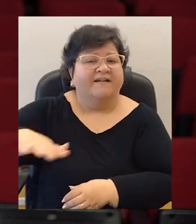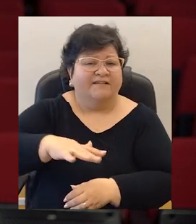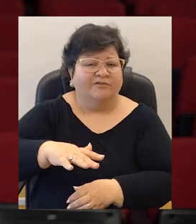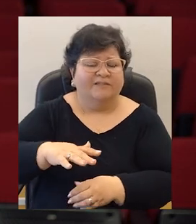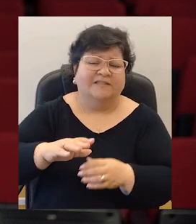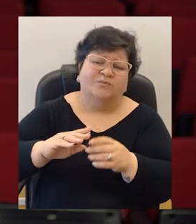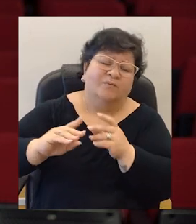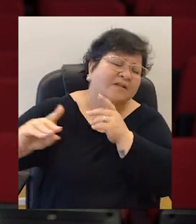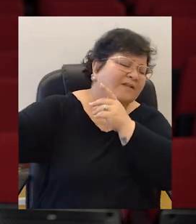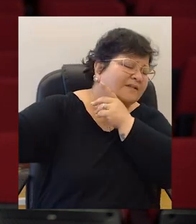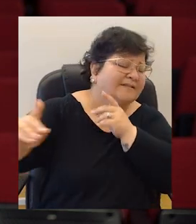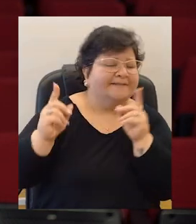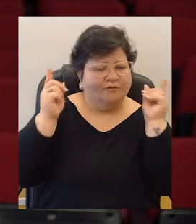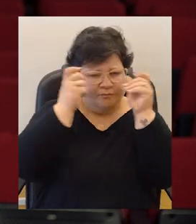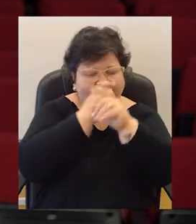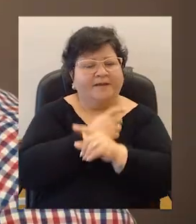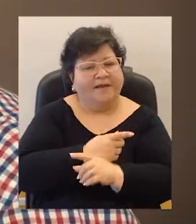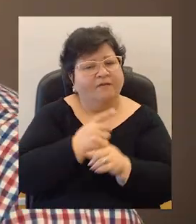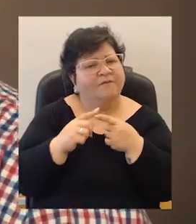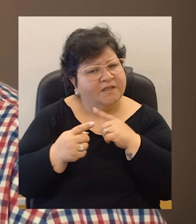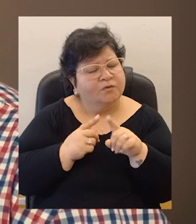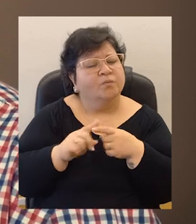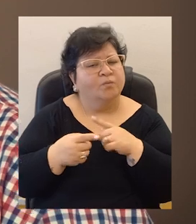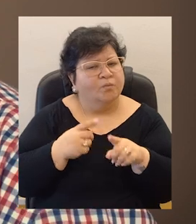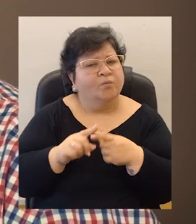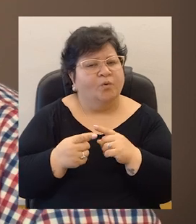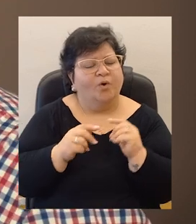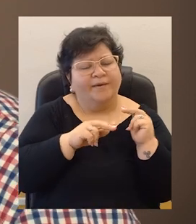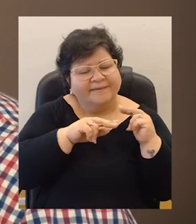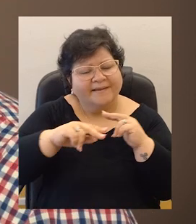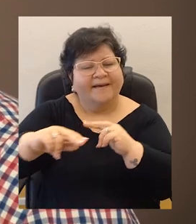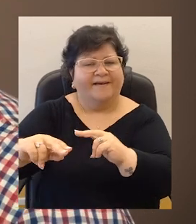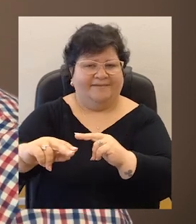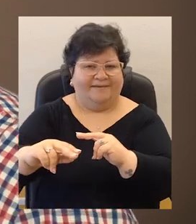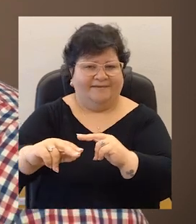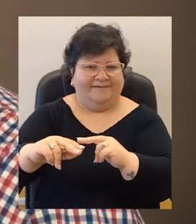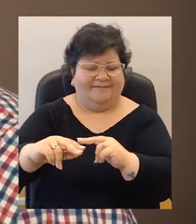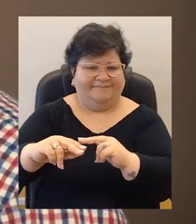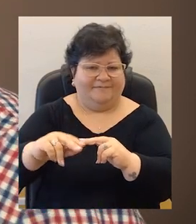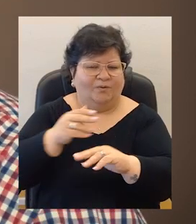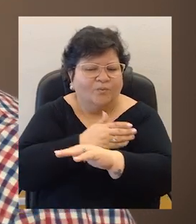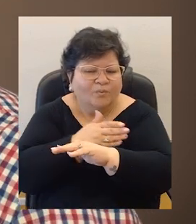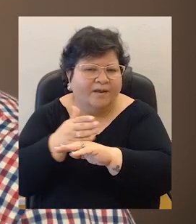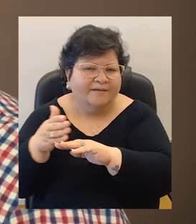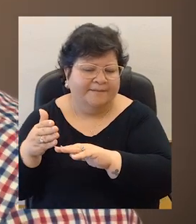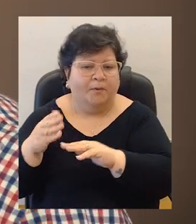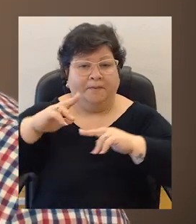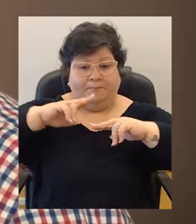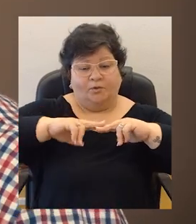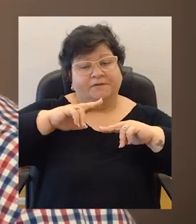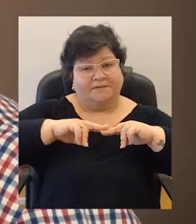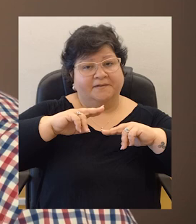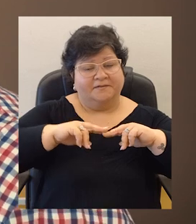que complica a veces el mantener un vínculo digamos estable a lo largo del tiempo y se puede mantener por internet y